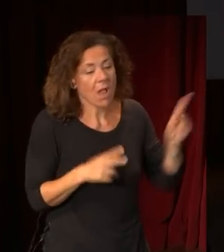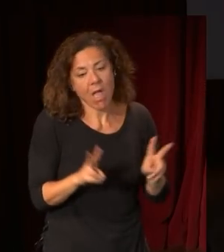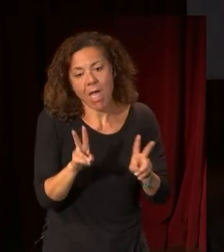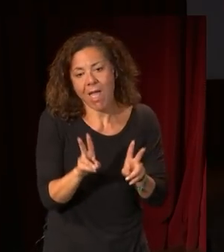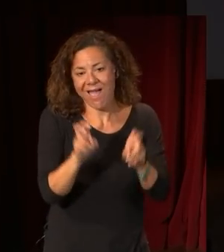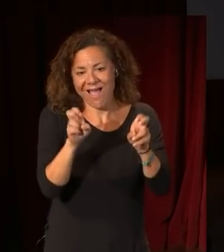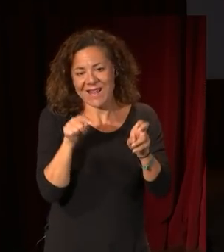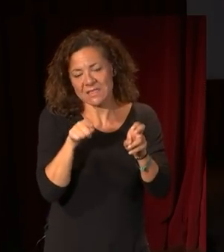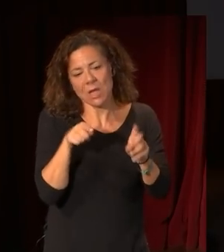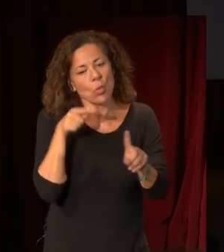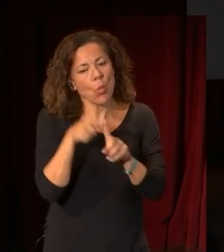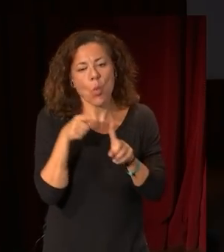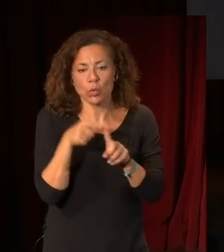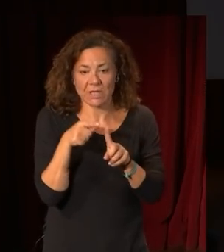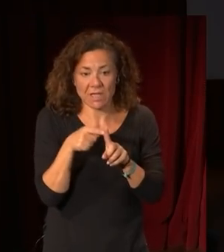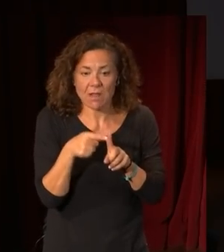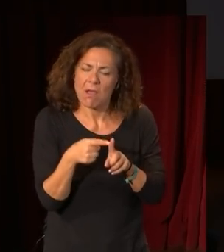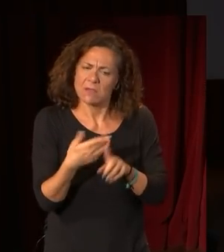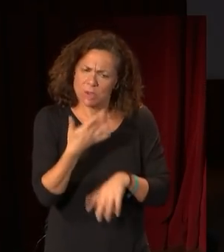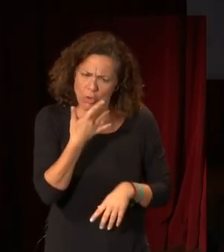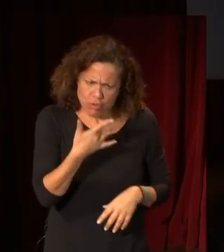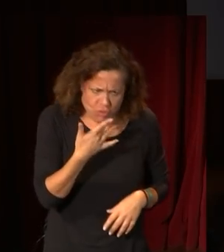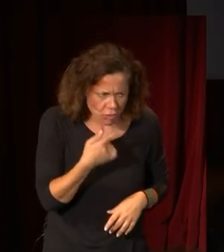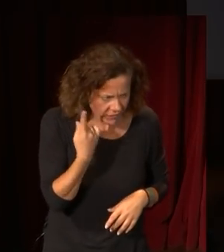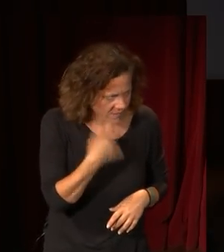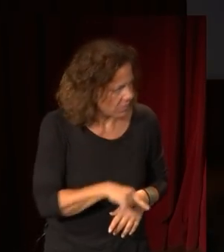utiliza el y por el que es conocido